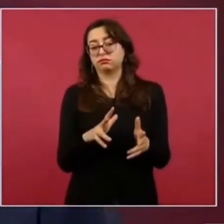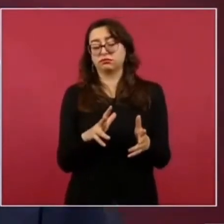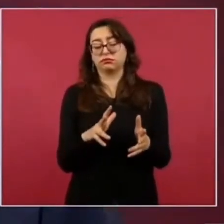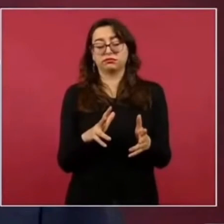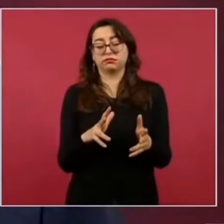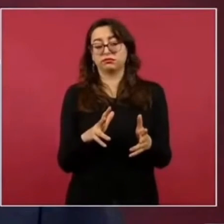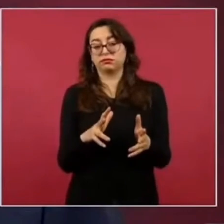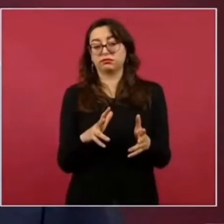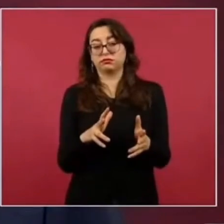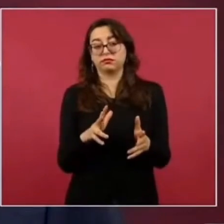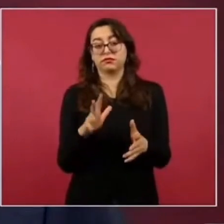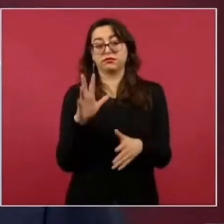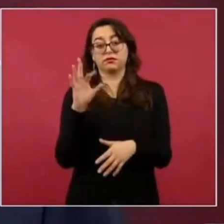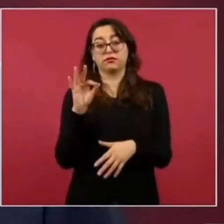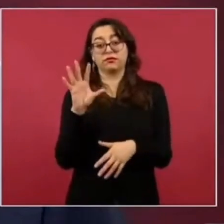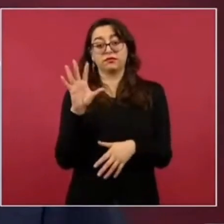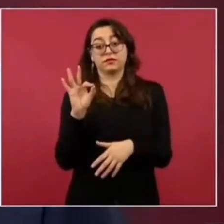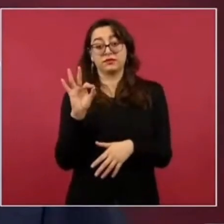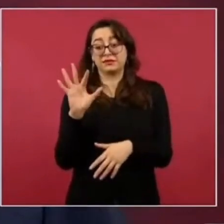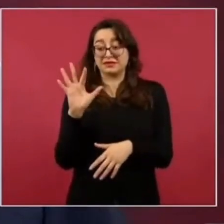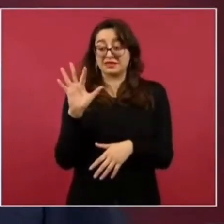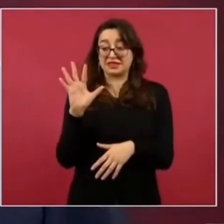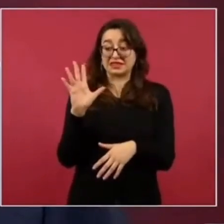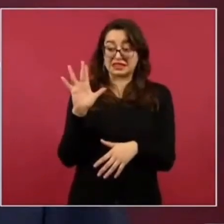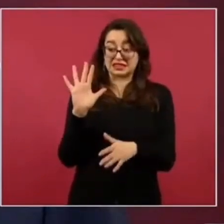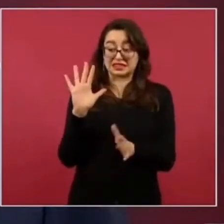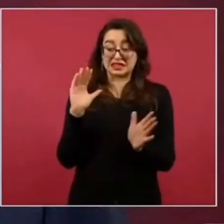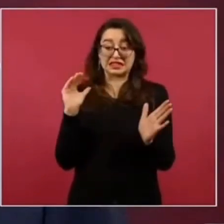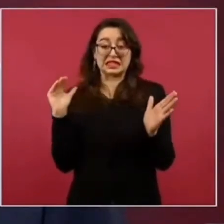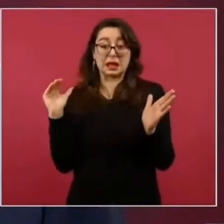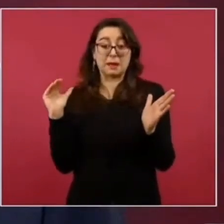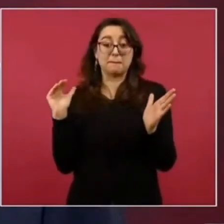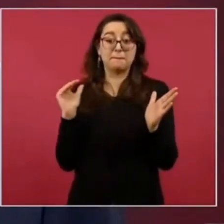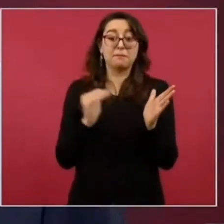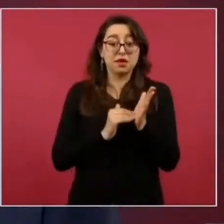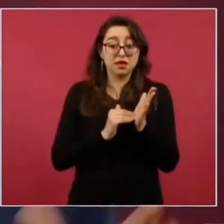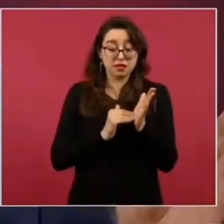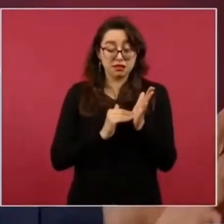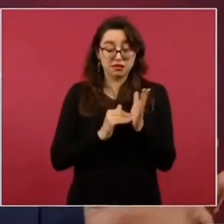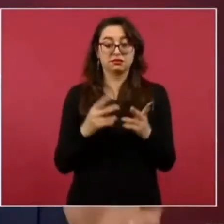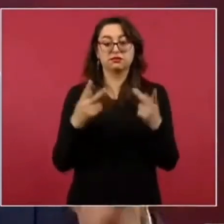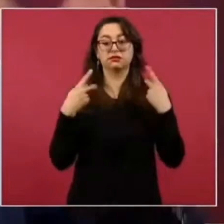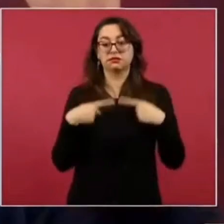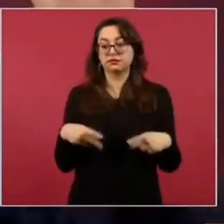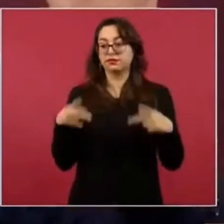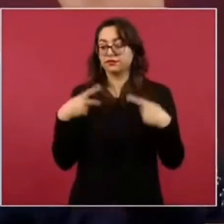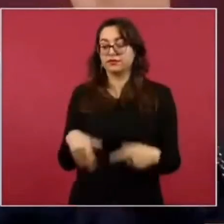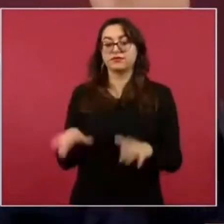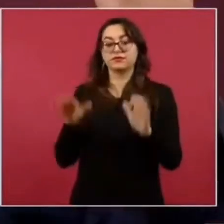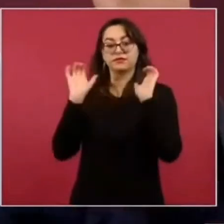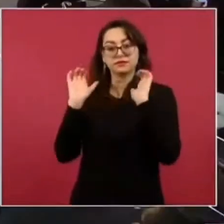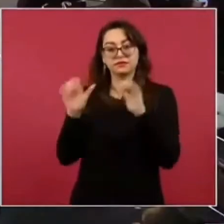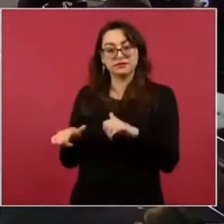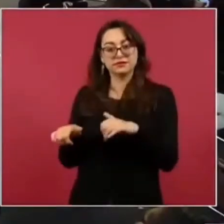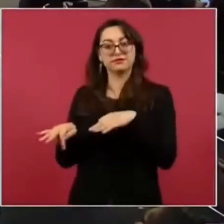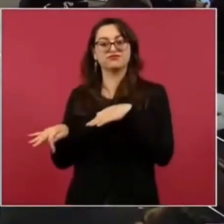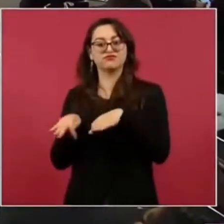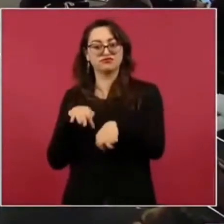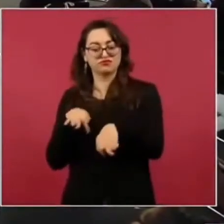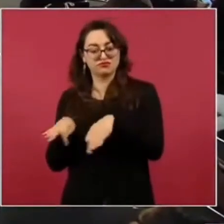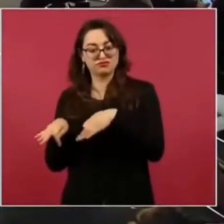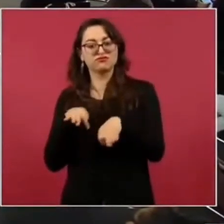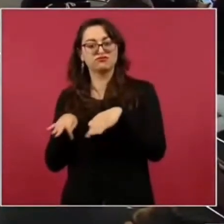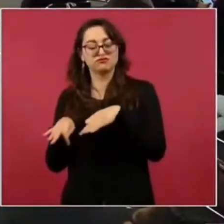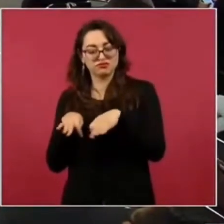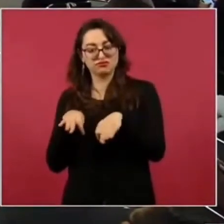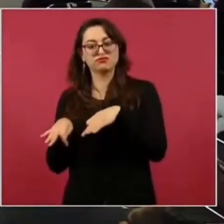alrededor de 40,000-50,000 obreros. Entonces, hay posibilidad